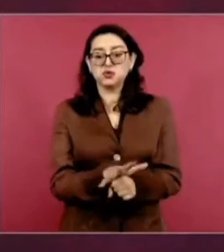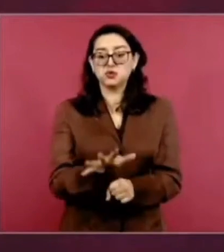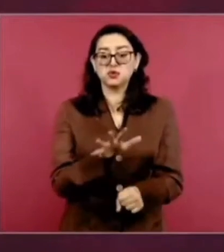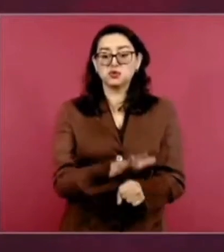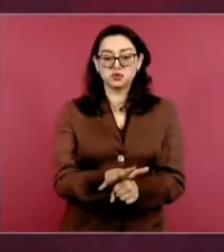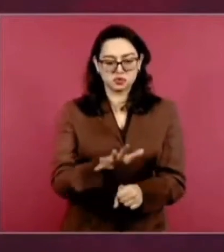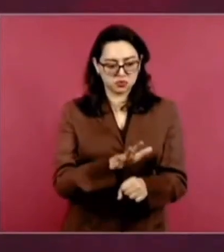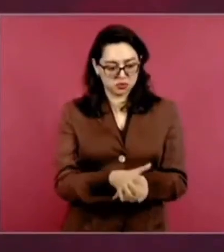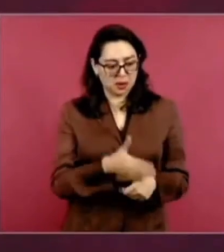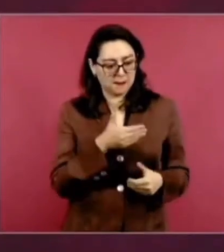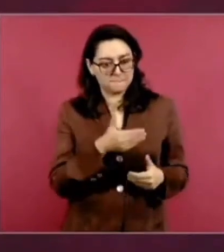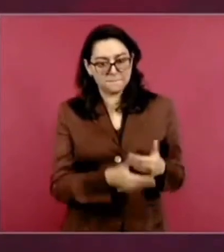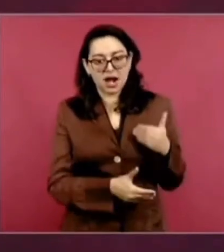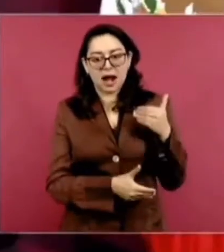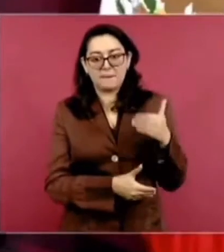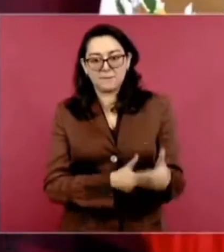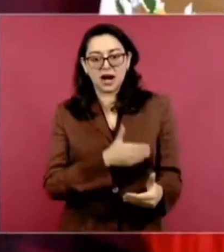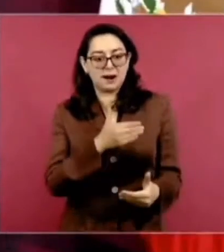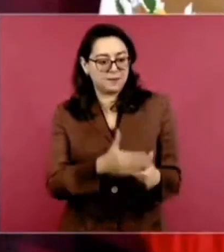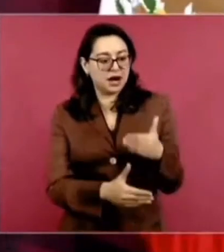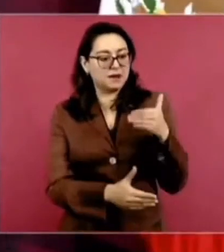porque con todas las campañas,